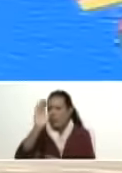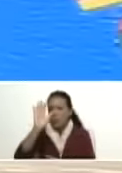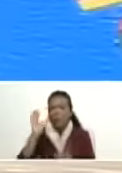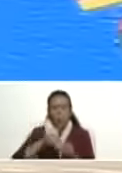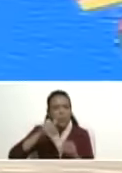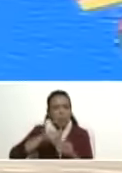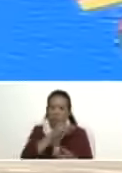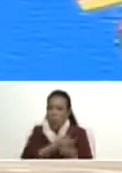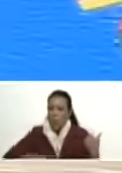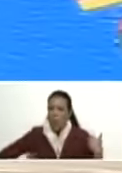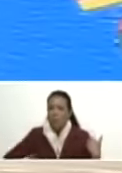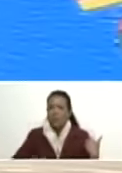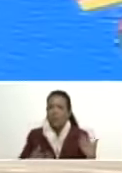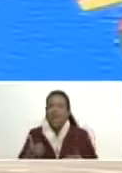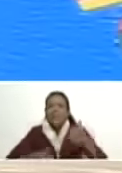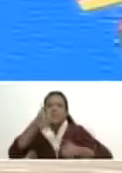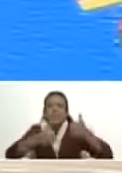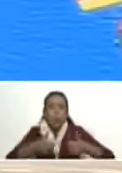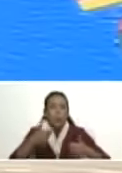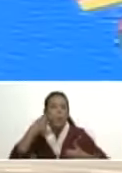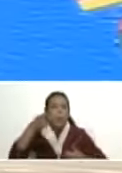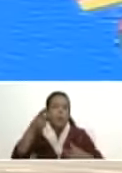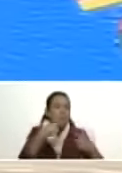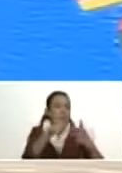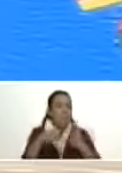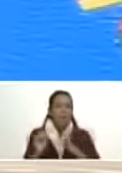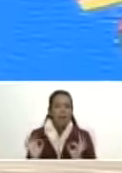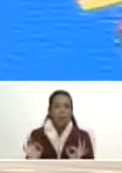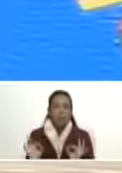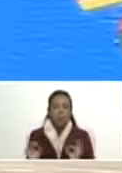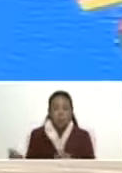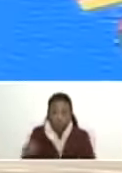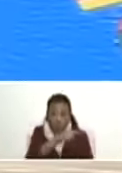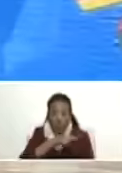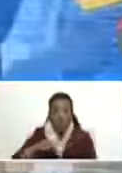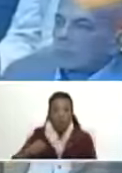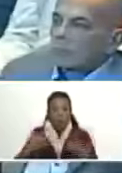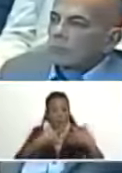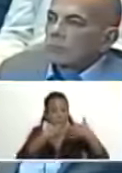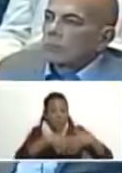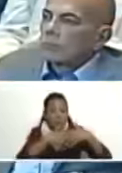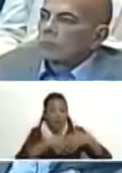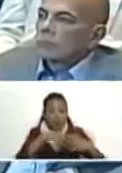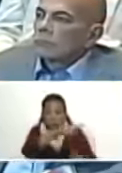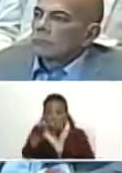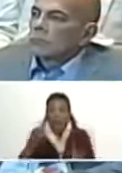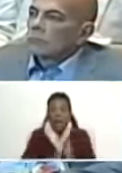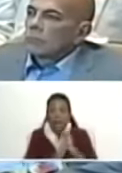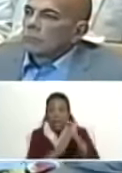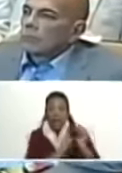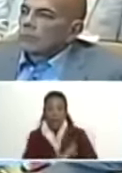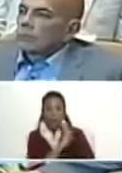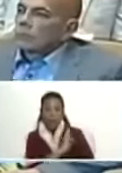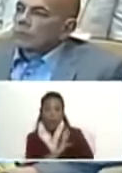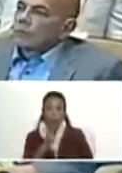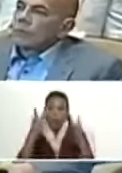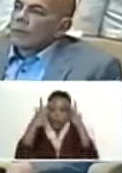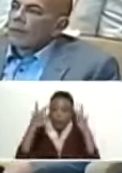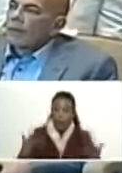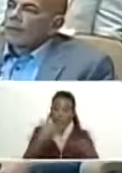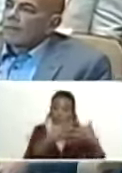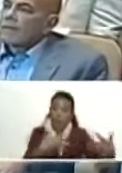Gobernadores, gobernadoras, alcaldes, alcaldesas, diputados, diputadas, empresarios, líderes religiosos, cultores,